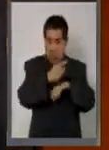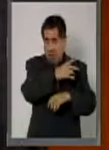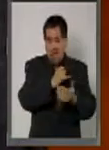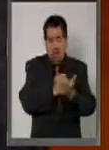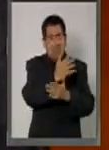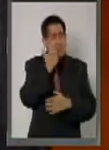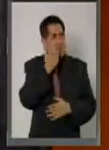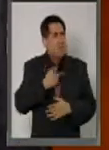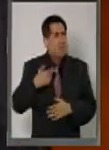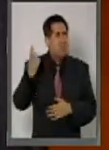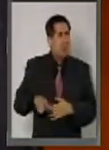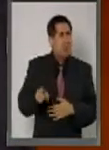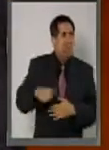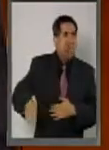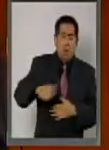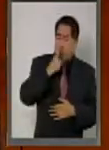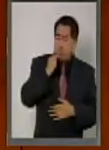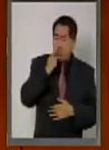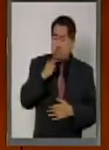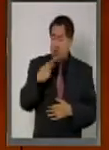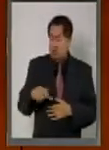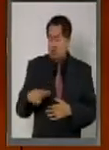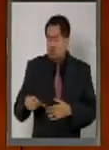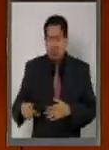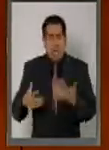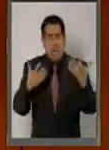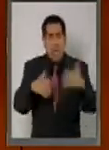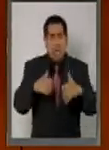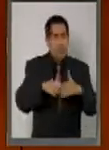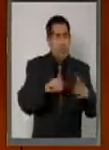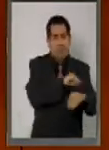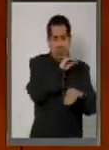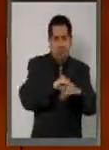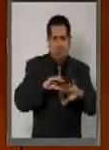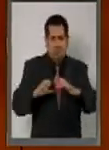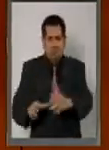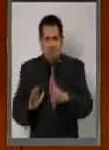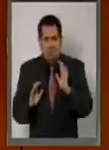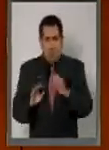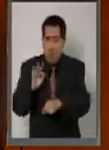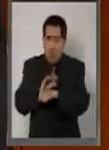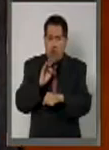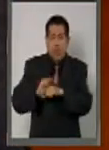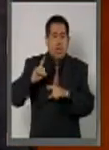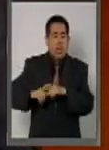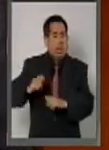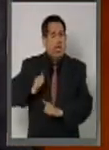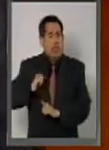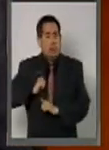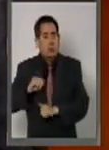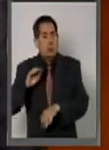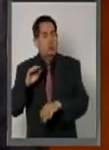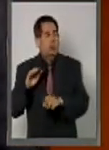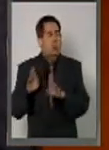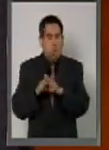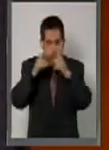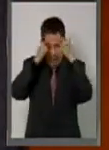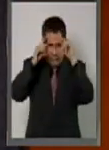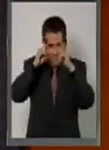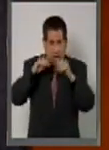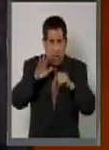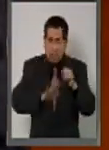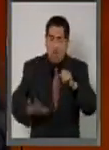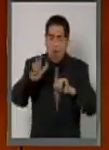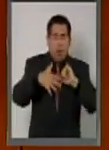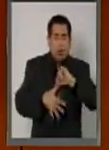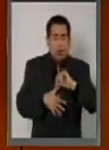han decidido que las policías de sus empresas globales deben ser protegidas por el ejército y por la marina en toda América